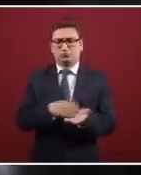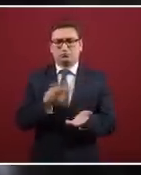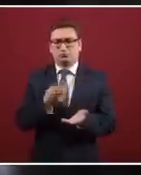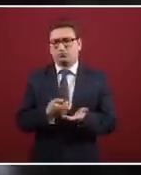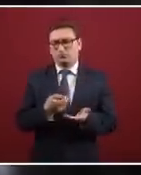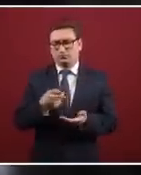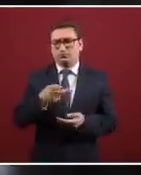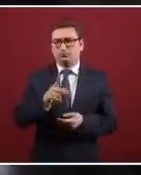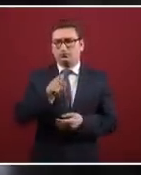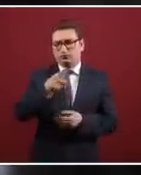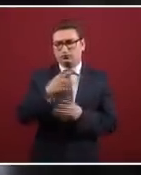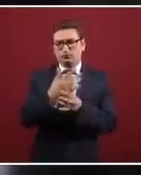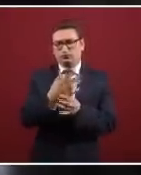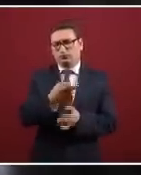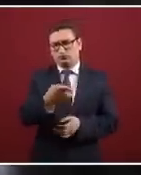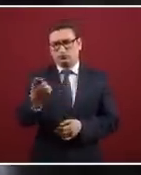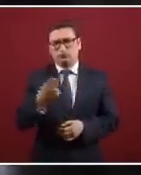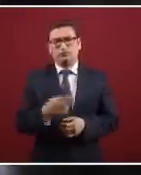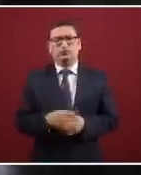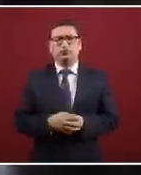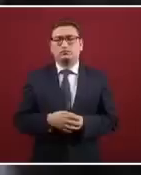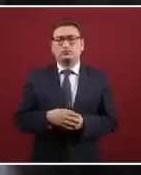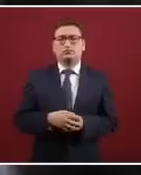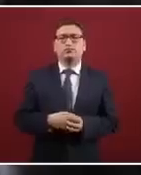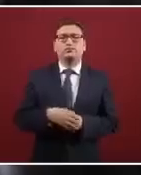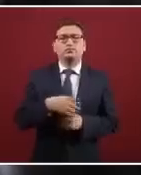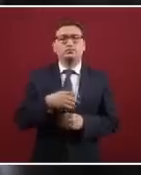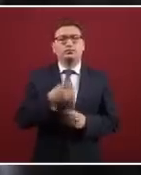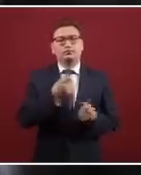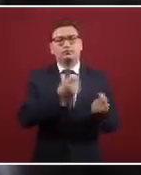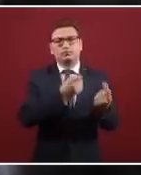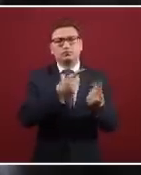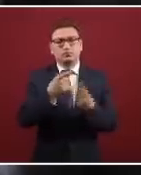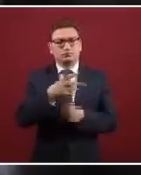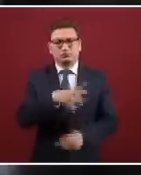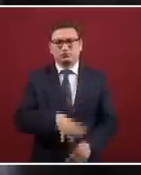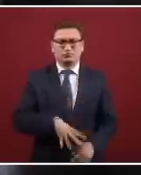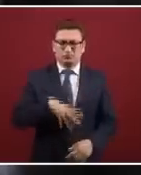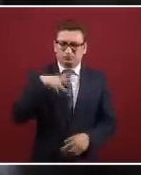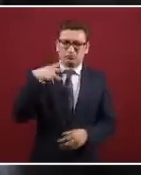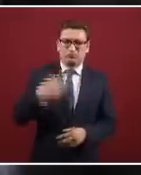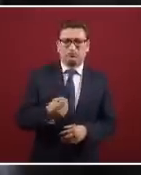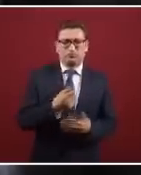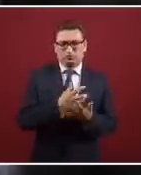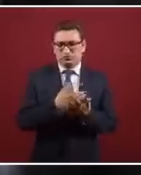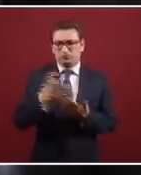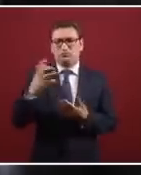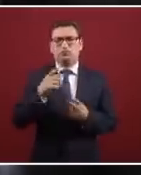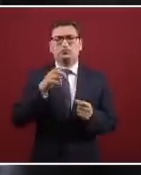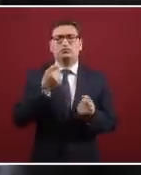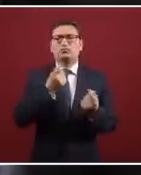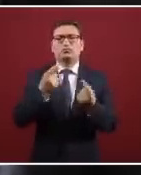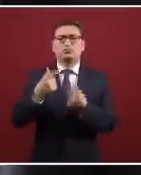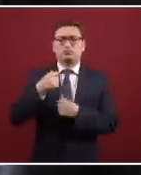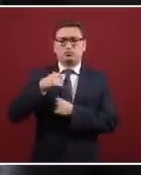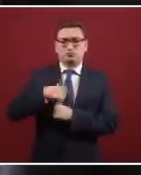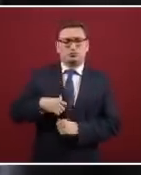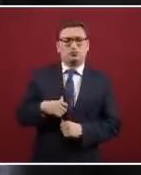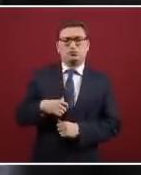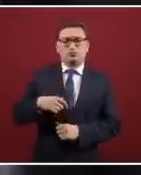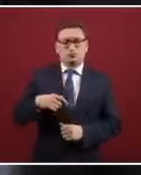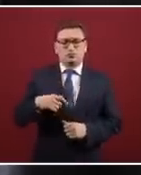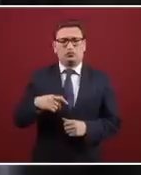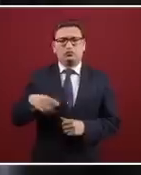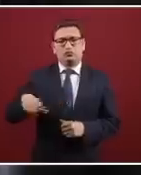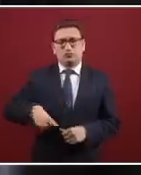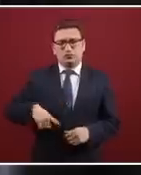análisis. Usted ha dicho en otros días que se cometieron algunos abusos, algunos excesos en el despido de funcionarios públicos. ¿Usted